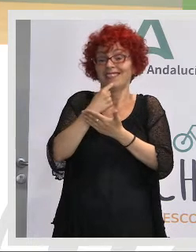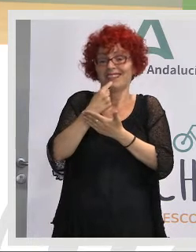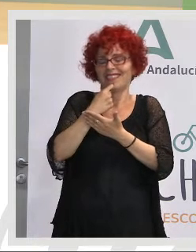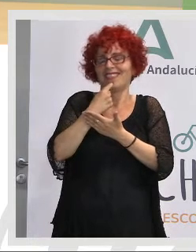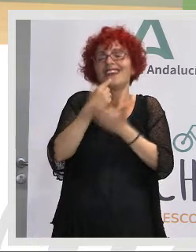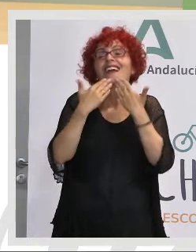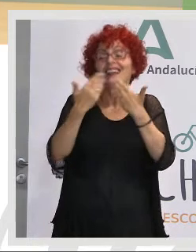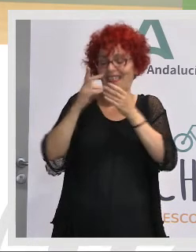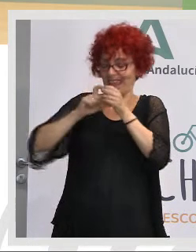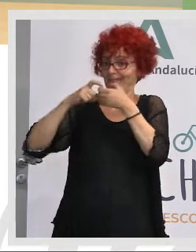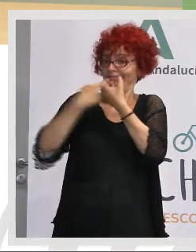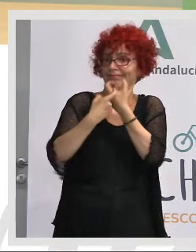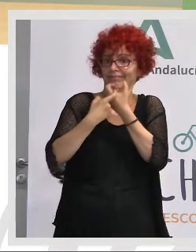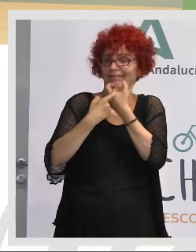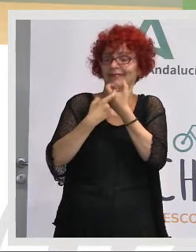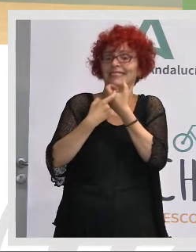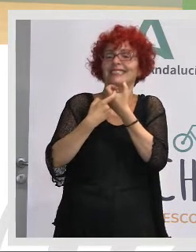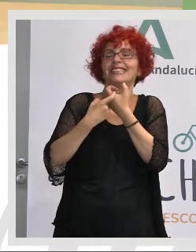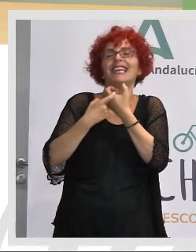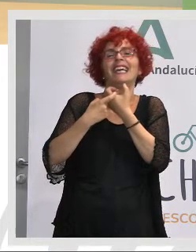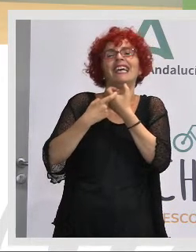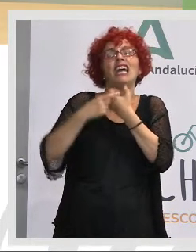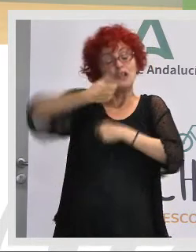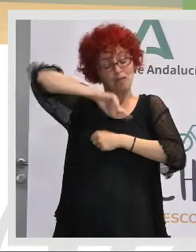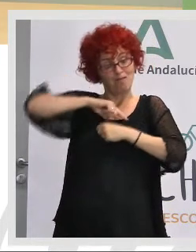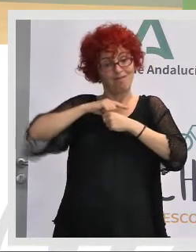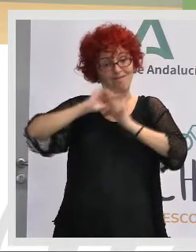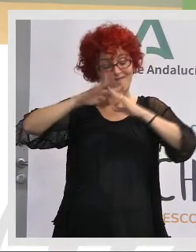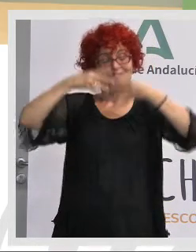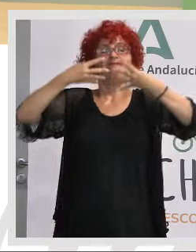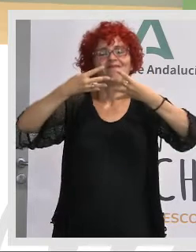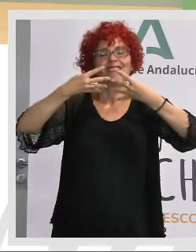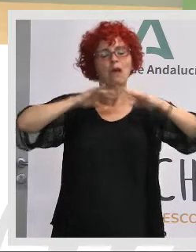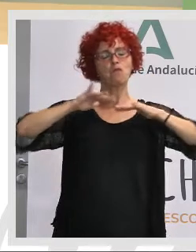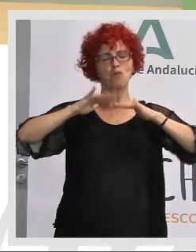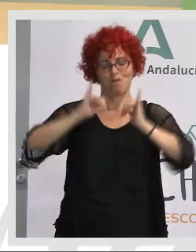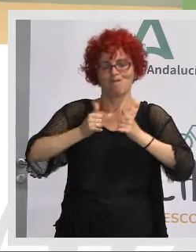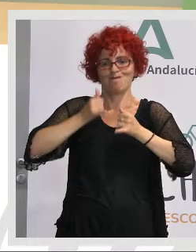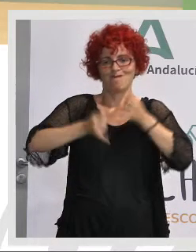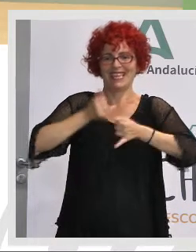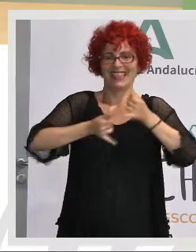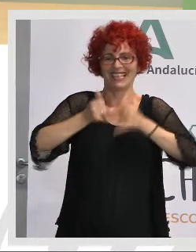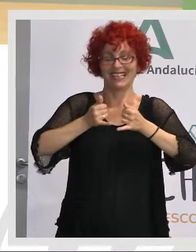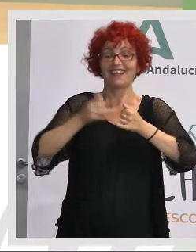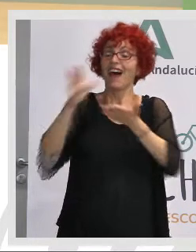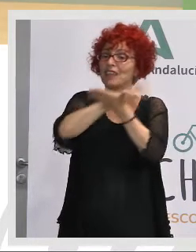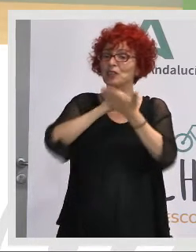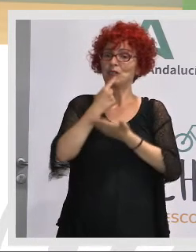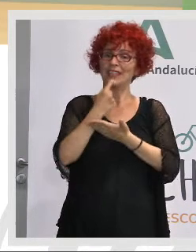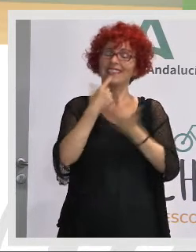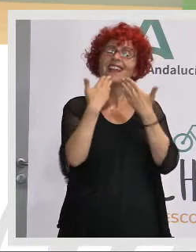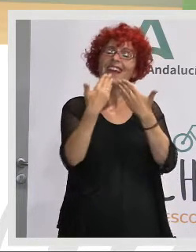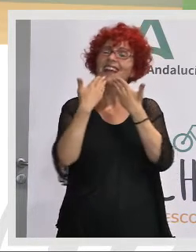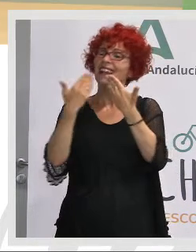la quinta edición del concurso escolar Ponte en Marcha. A todos vosotros, muchas gracias, pero sobre todo a los